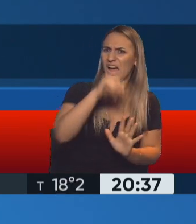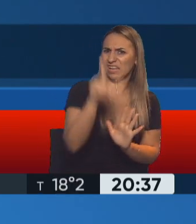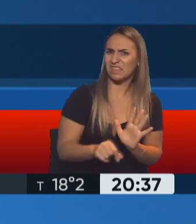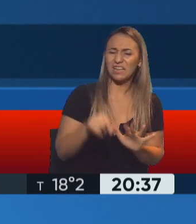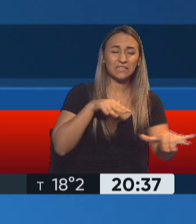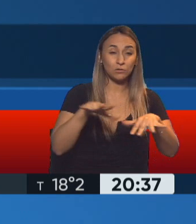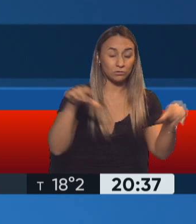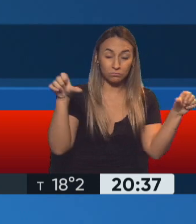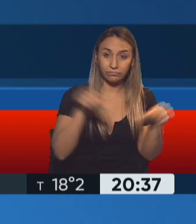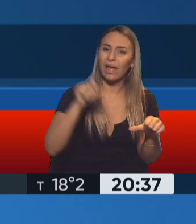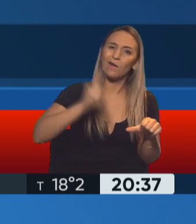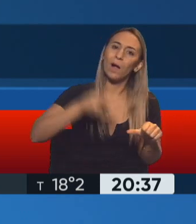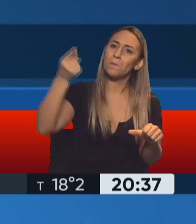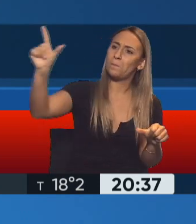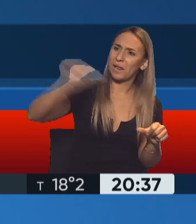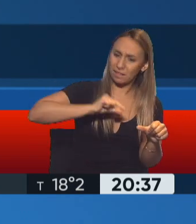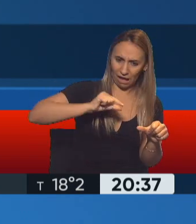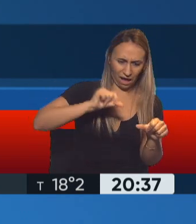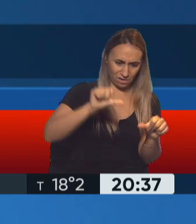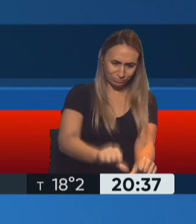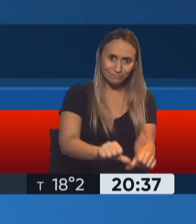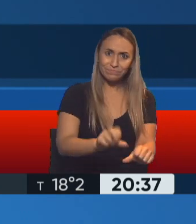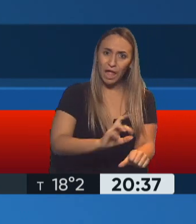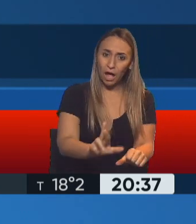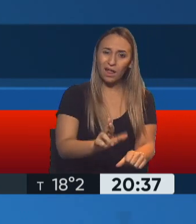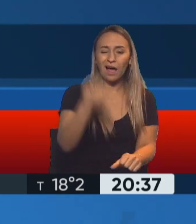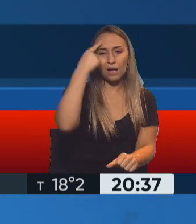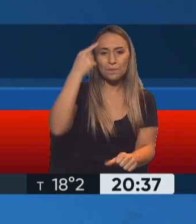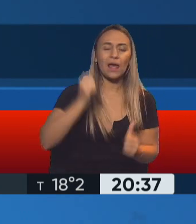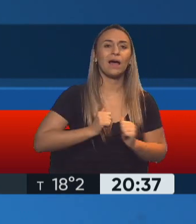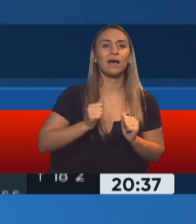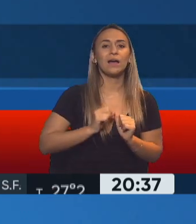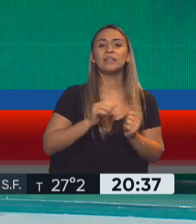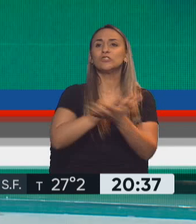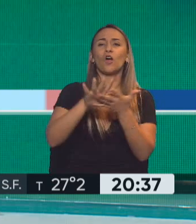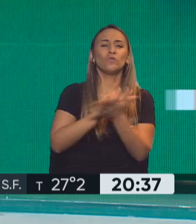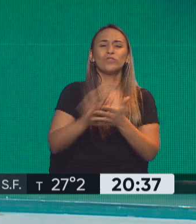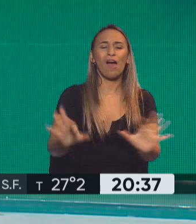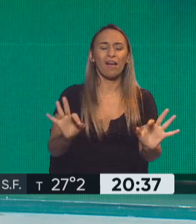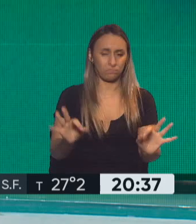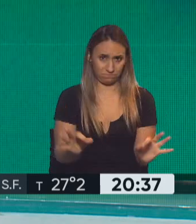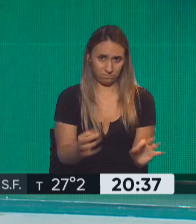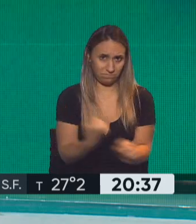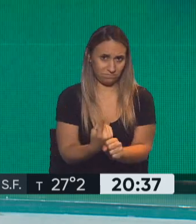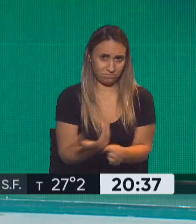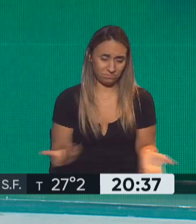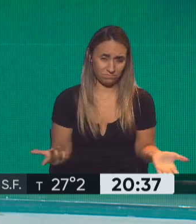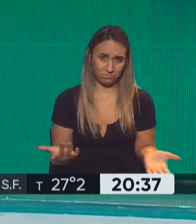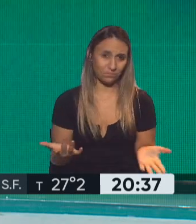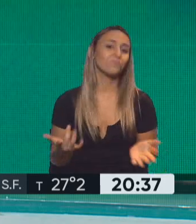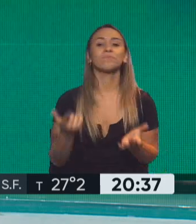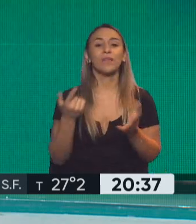pandemia y querer digamos que las situaciones se resuelvan como si estos hechos no hubieran existido ahora más allá de las lecturas